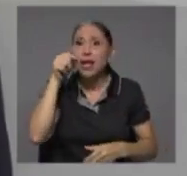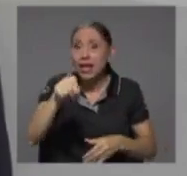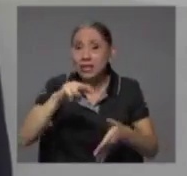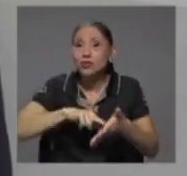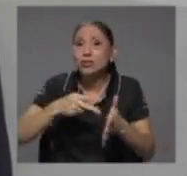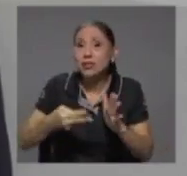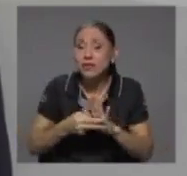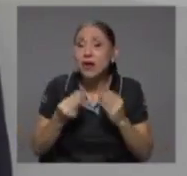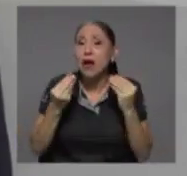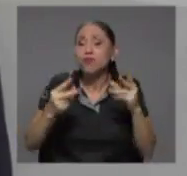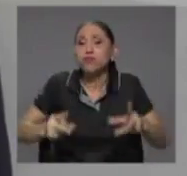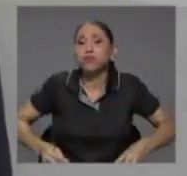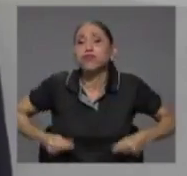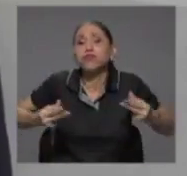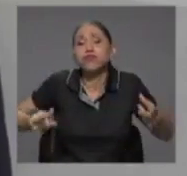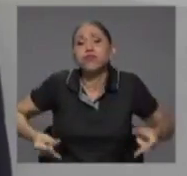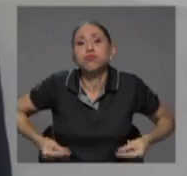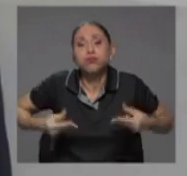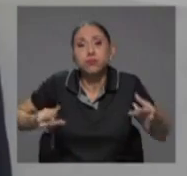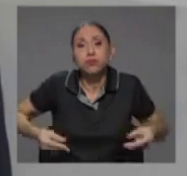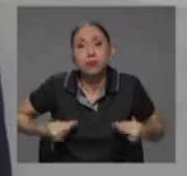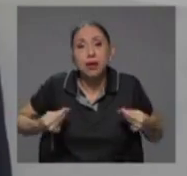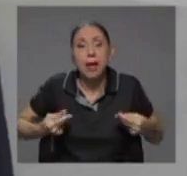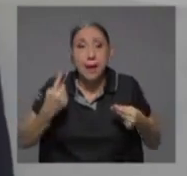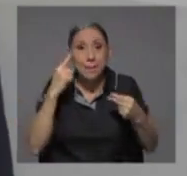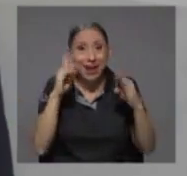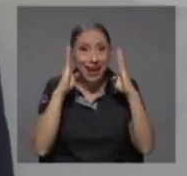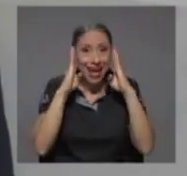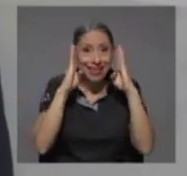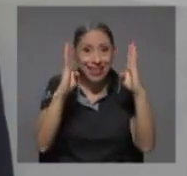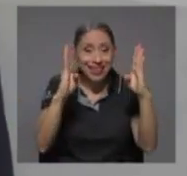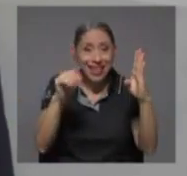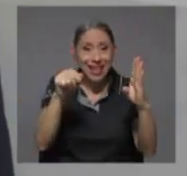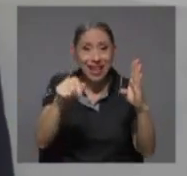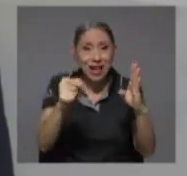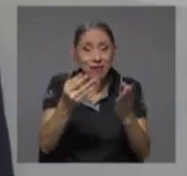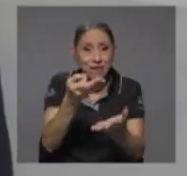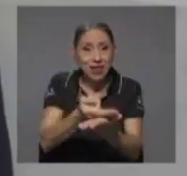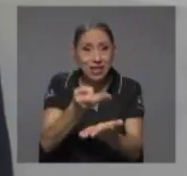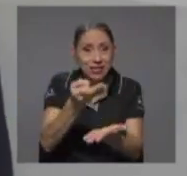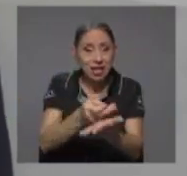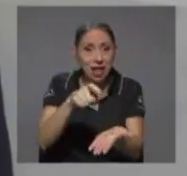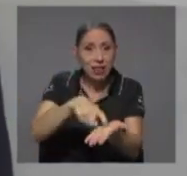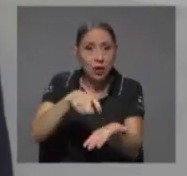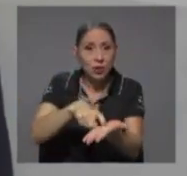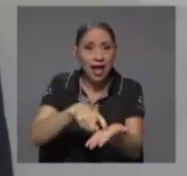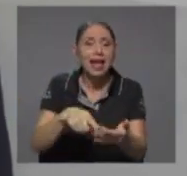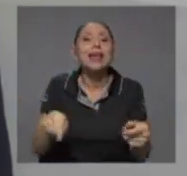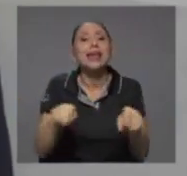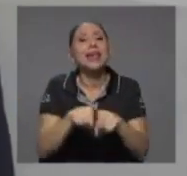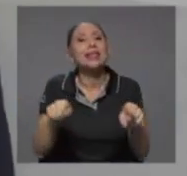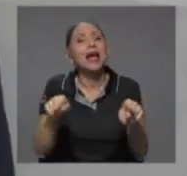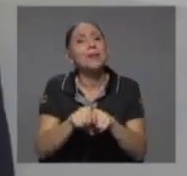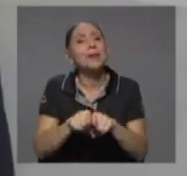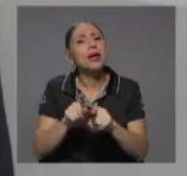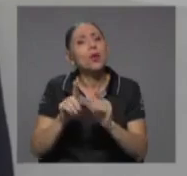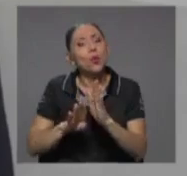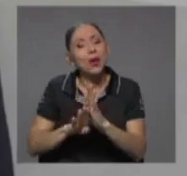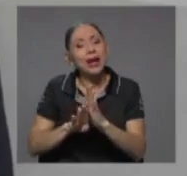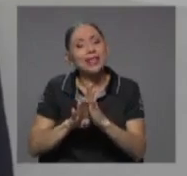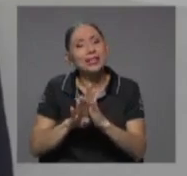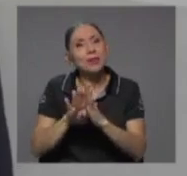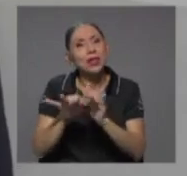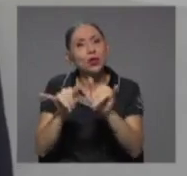por precisamente la atención del costo financiero de la deuda, así como un crecimiento sostenido en el monto que la